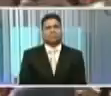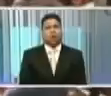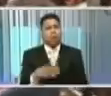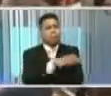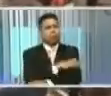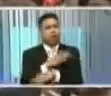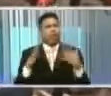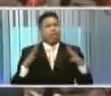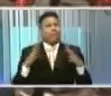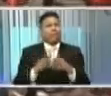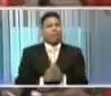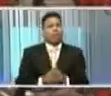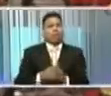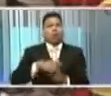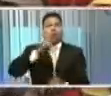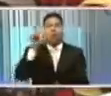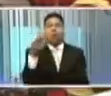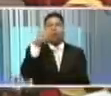Y el guri subió